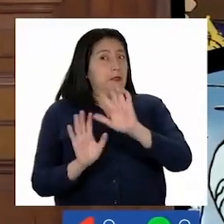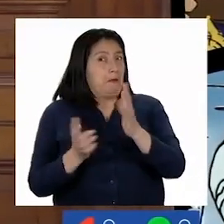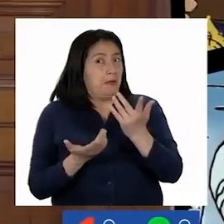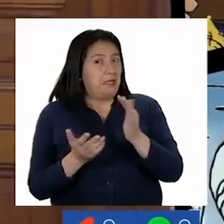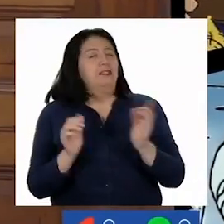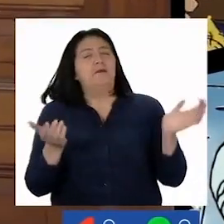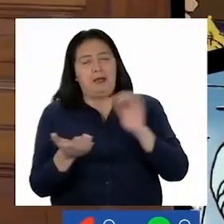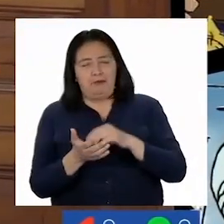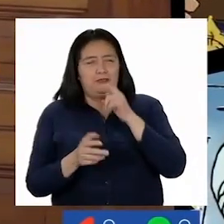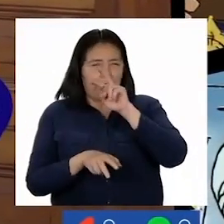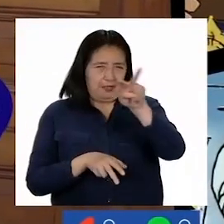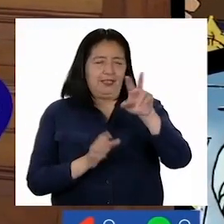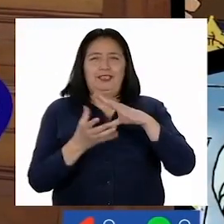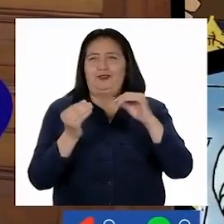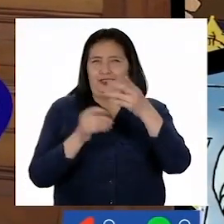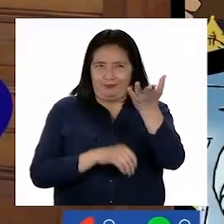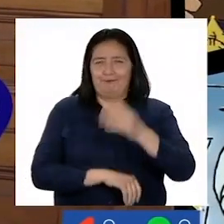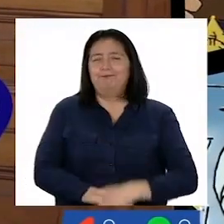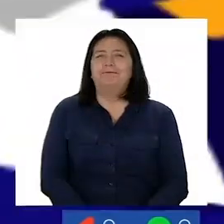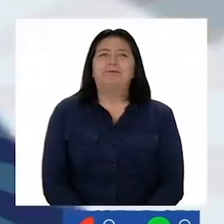más y vamos a verlo.